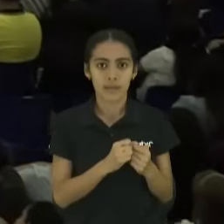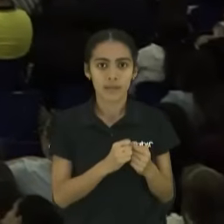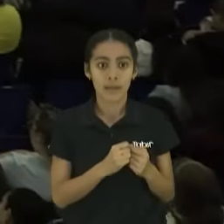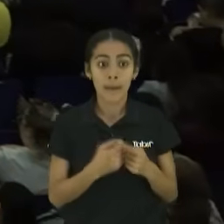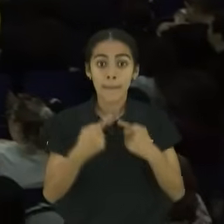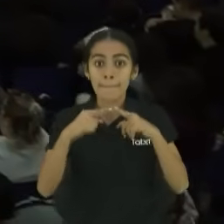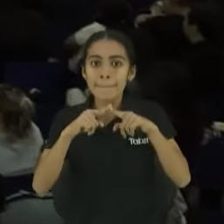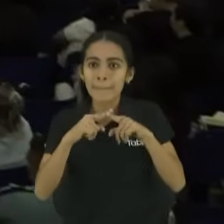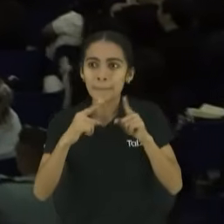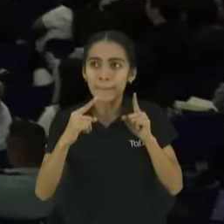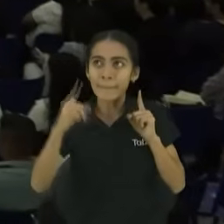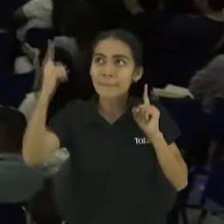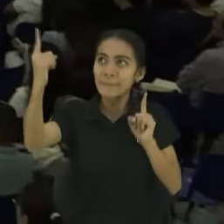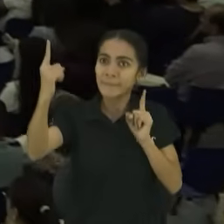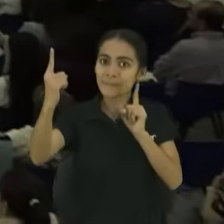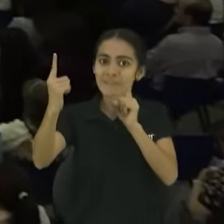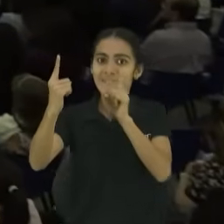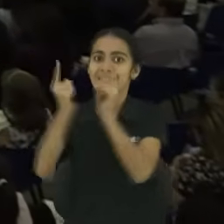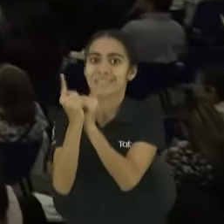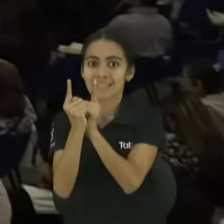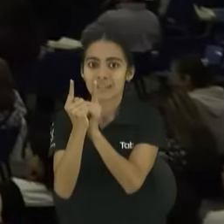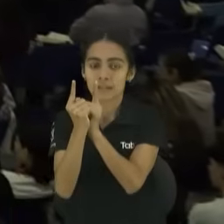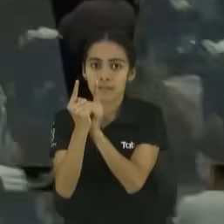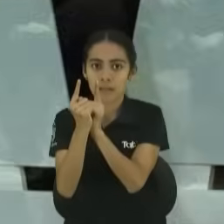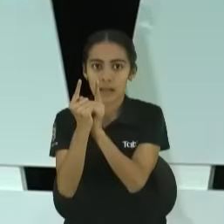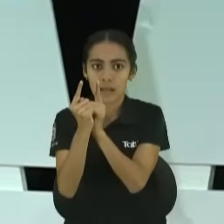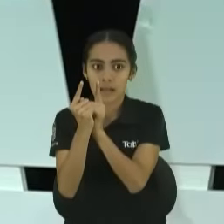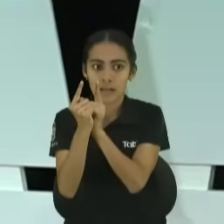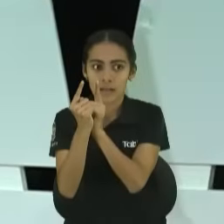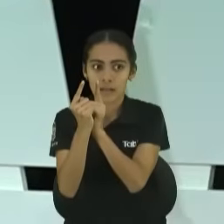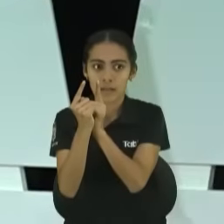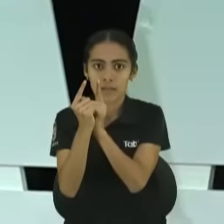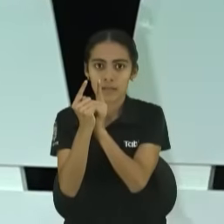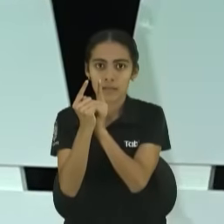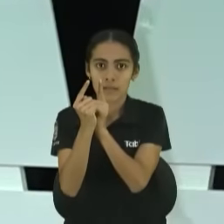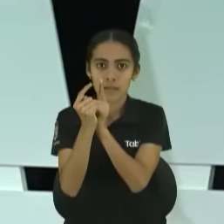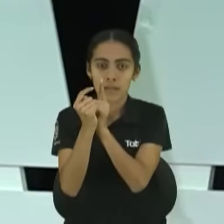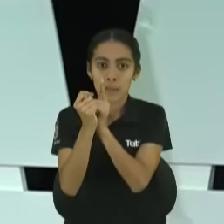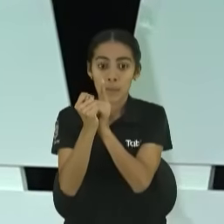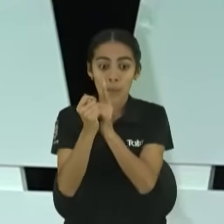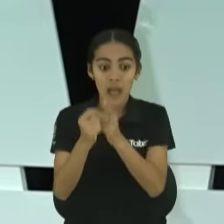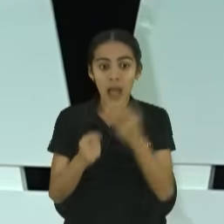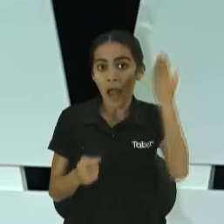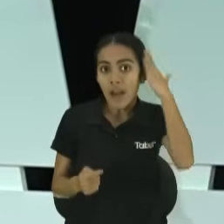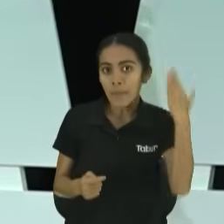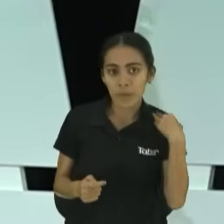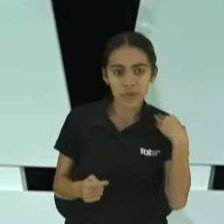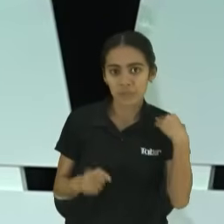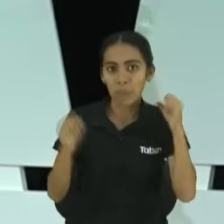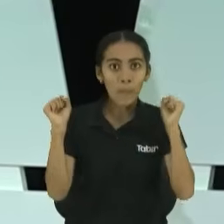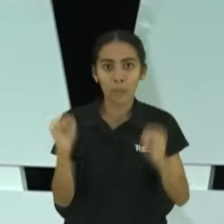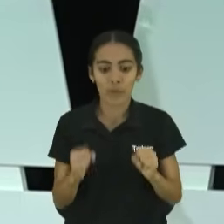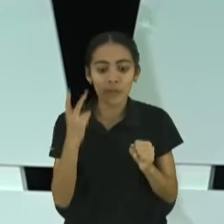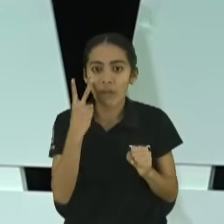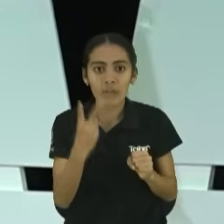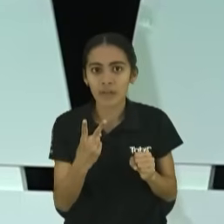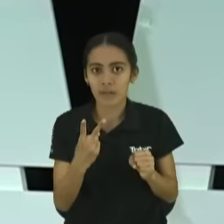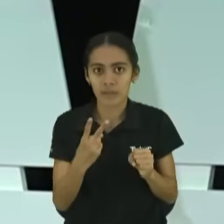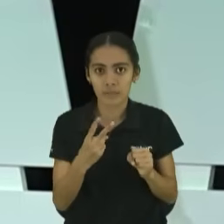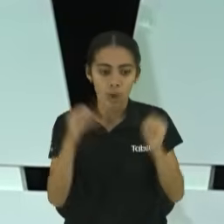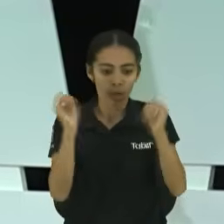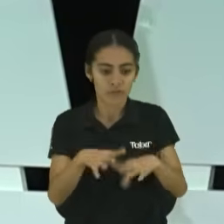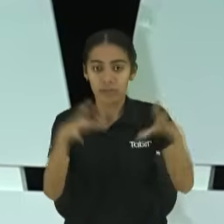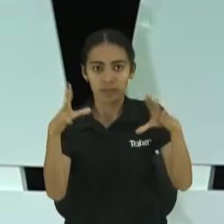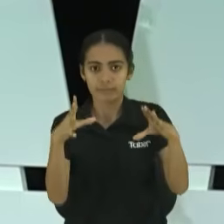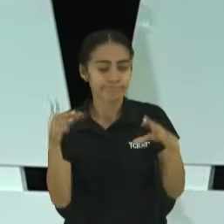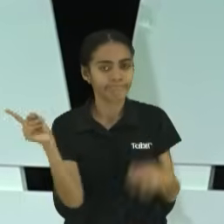encontrón con el Rey de Reyes y Señor de Señores, a la cipota le acabó el don, se arruinó. Porque la Biblia